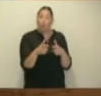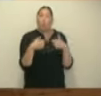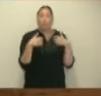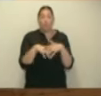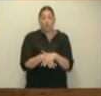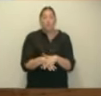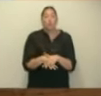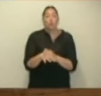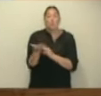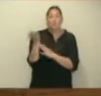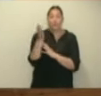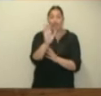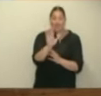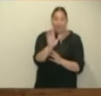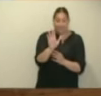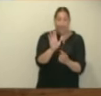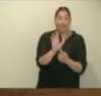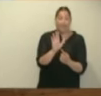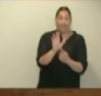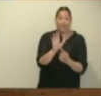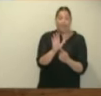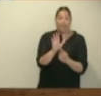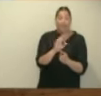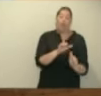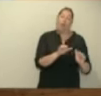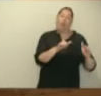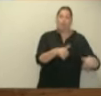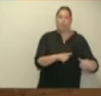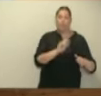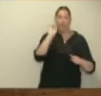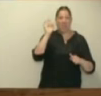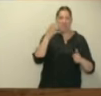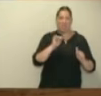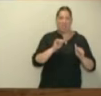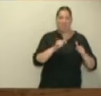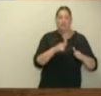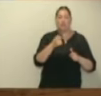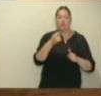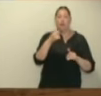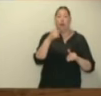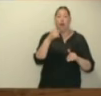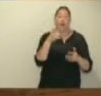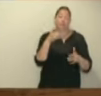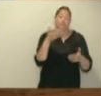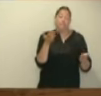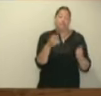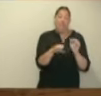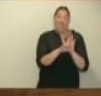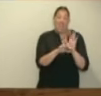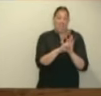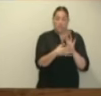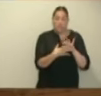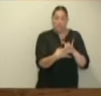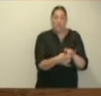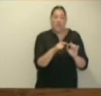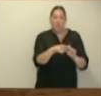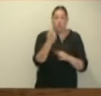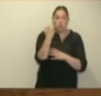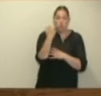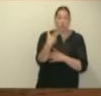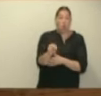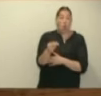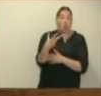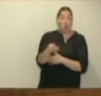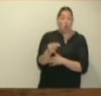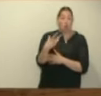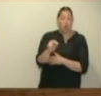de este grupo mixto, haya ejercido la iniciativa legislativa a la que ellos se han negado sistemáticamente, solo